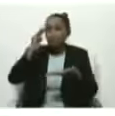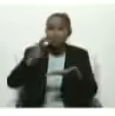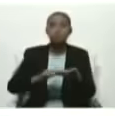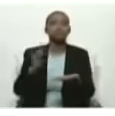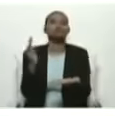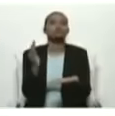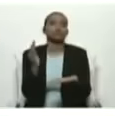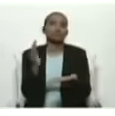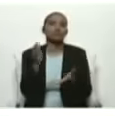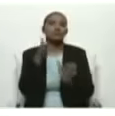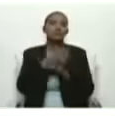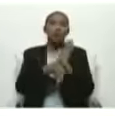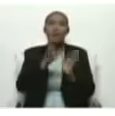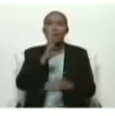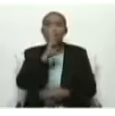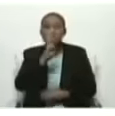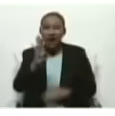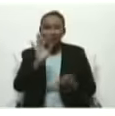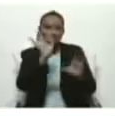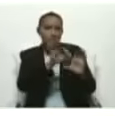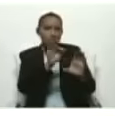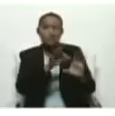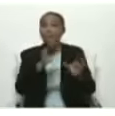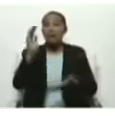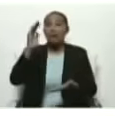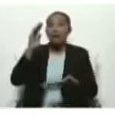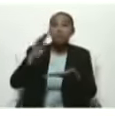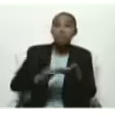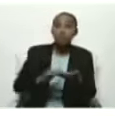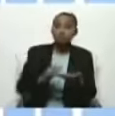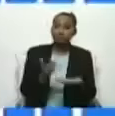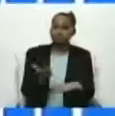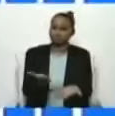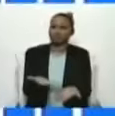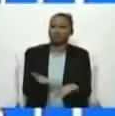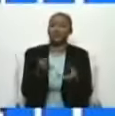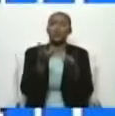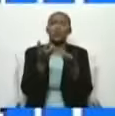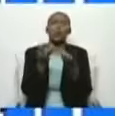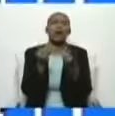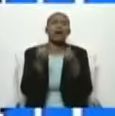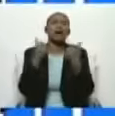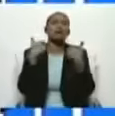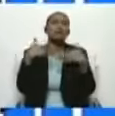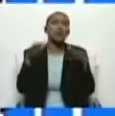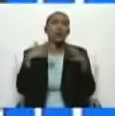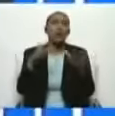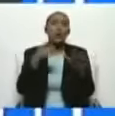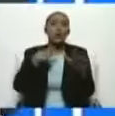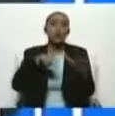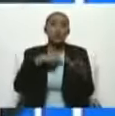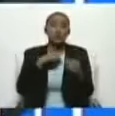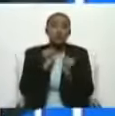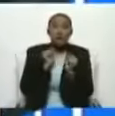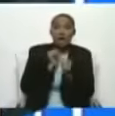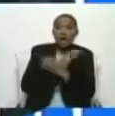bolsa caen por la victoria de Morena en el Congreso. ¿Cuántas veces nos han asustado con lo